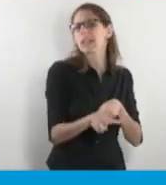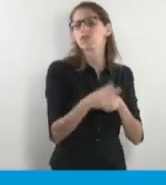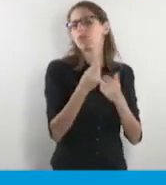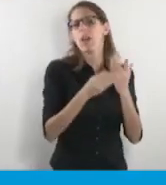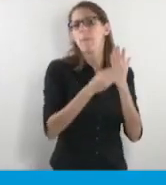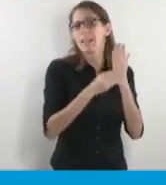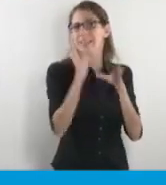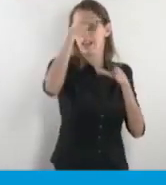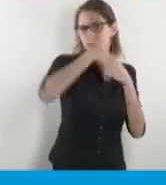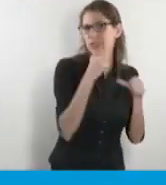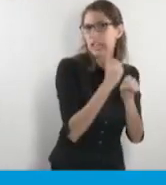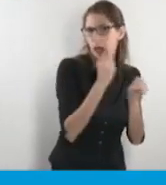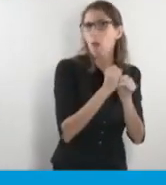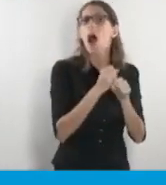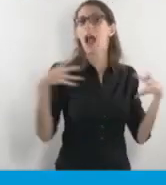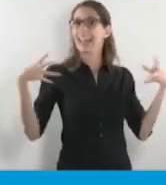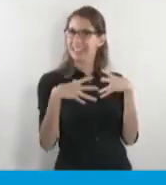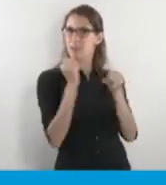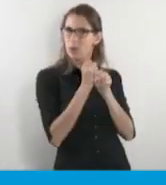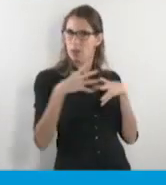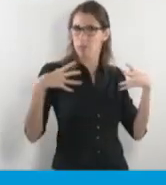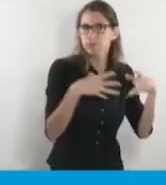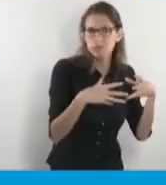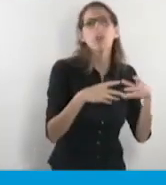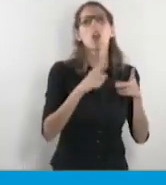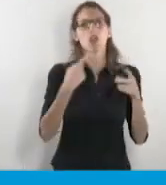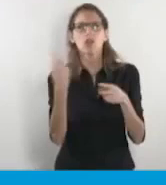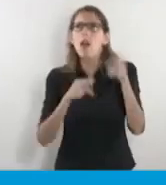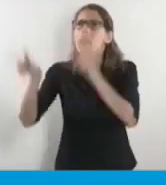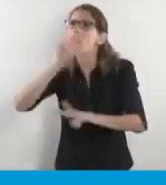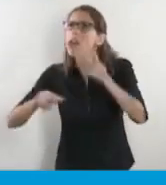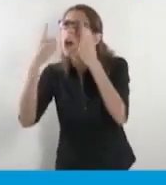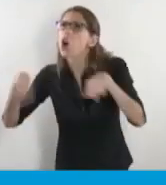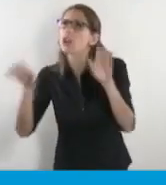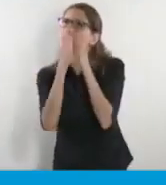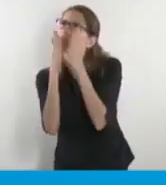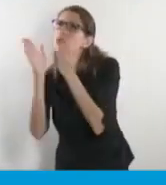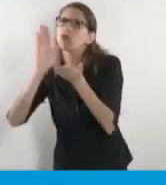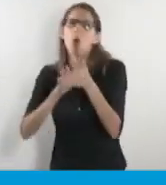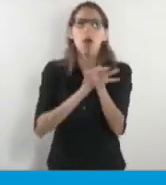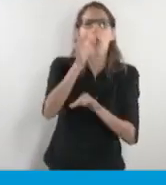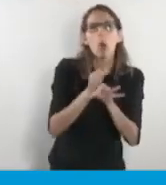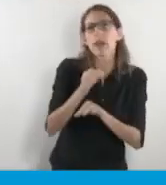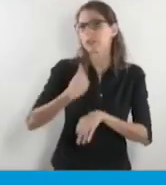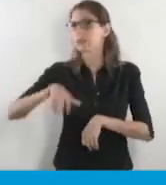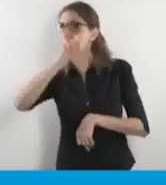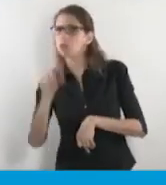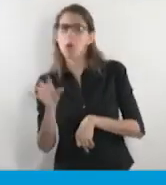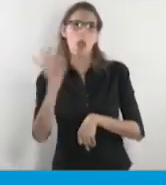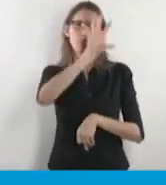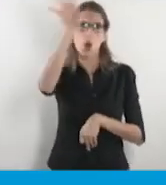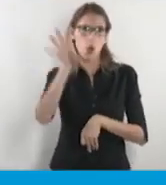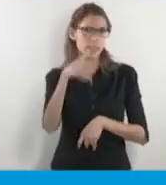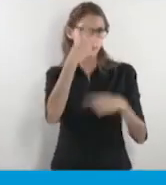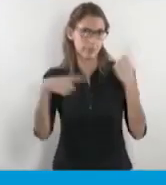información legislativa buscando legislación educativa a nivel nacional y a nivel de las provincias también tenemos acá